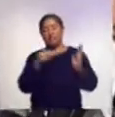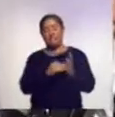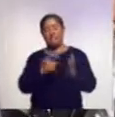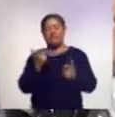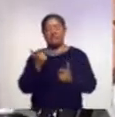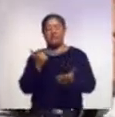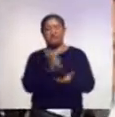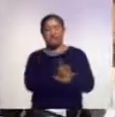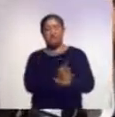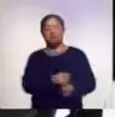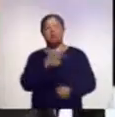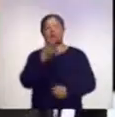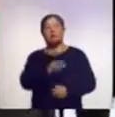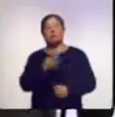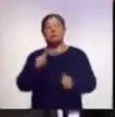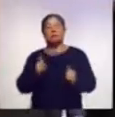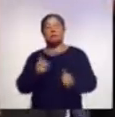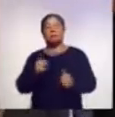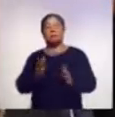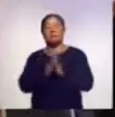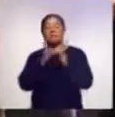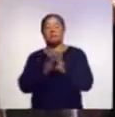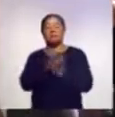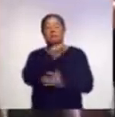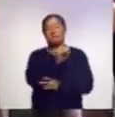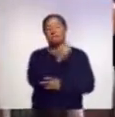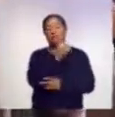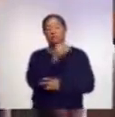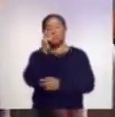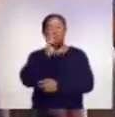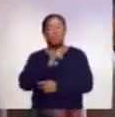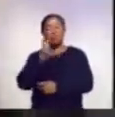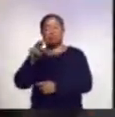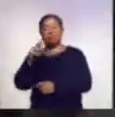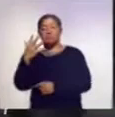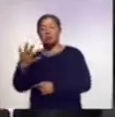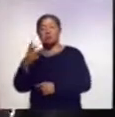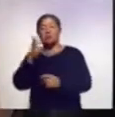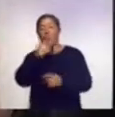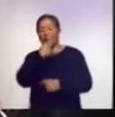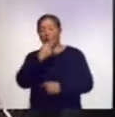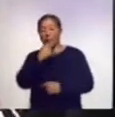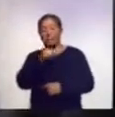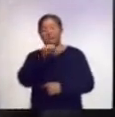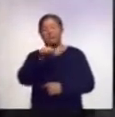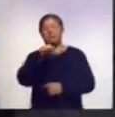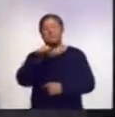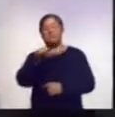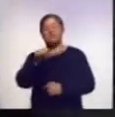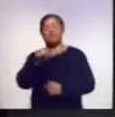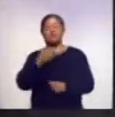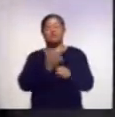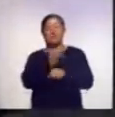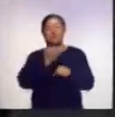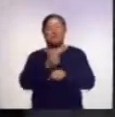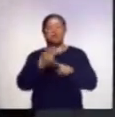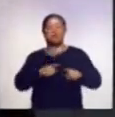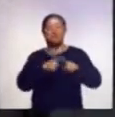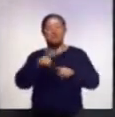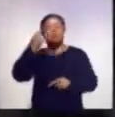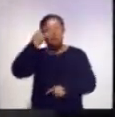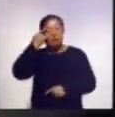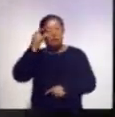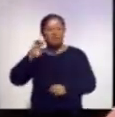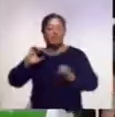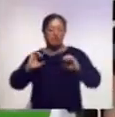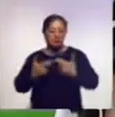del concurso participaron 69 mujeres y 85 hombres provenientes de 16 entidades federativas como Campeche,